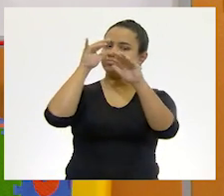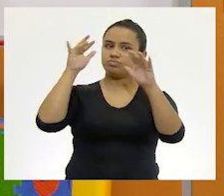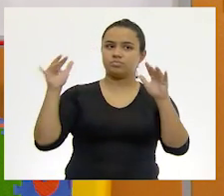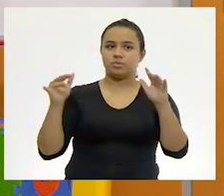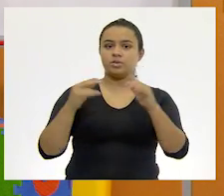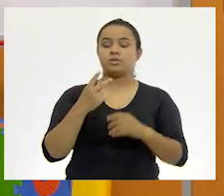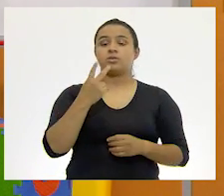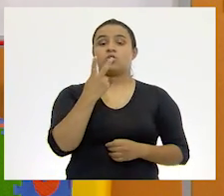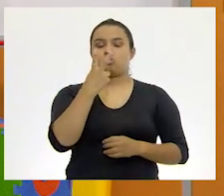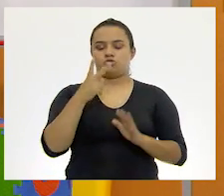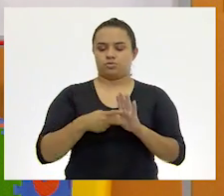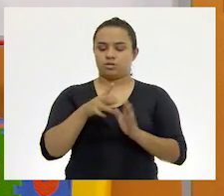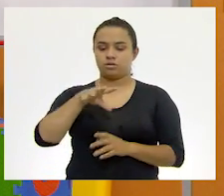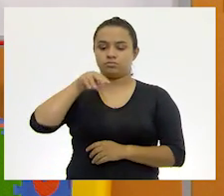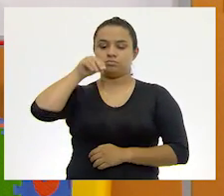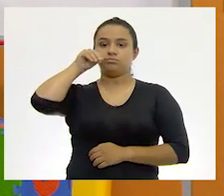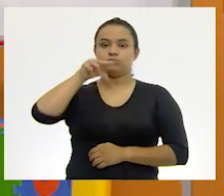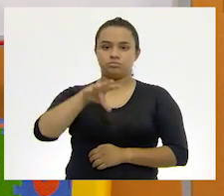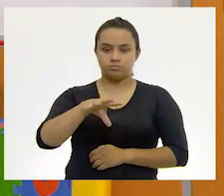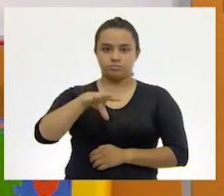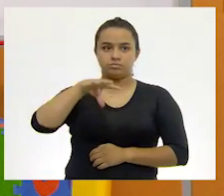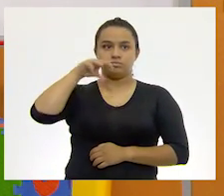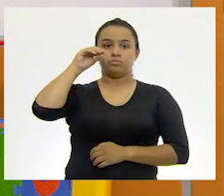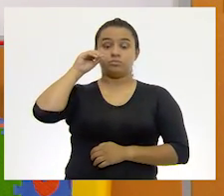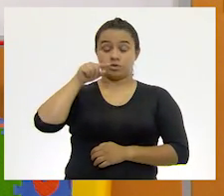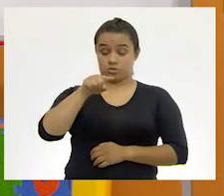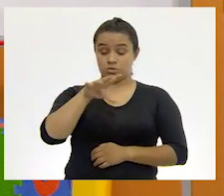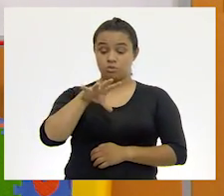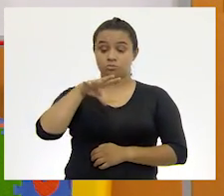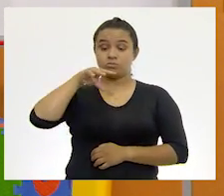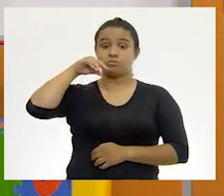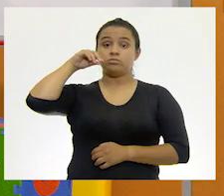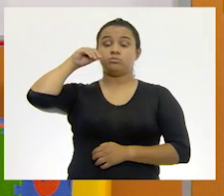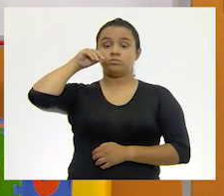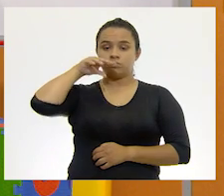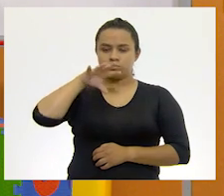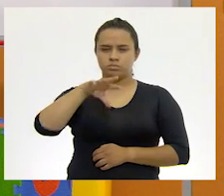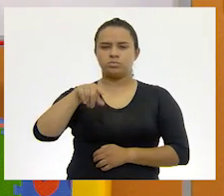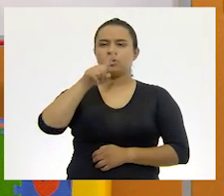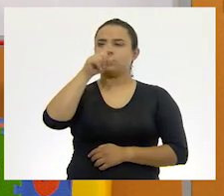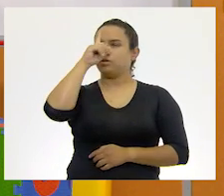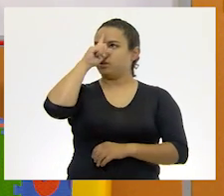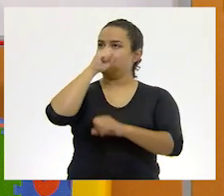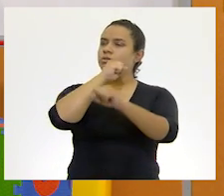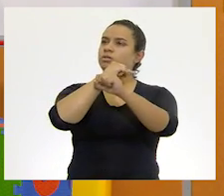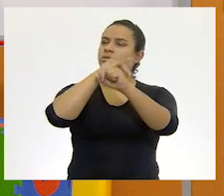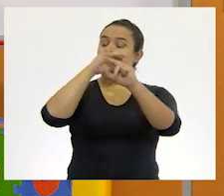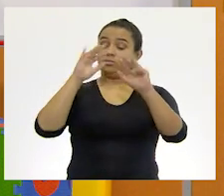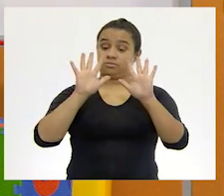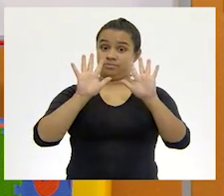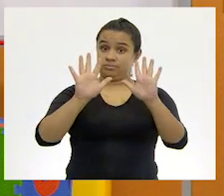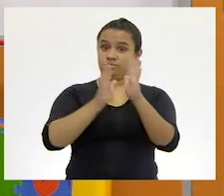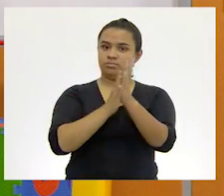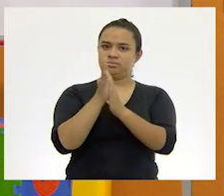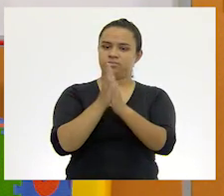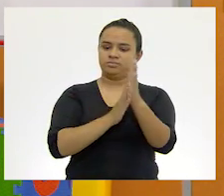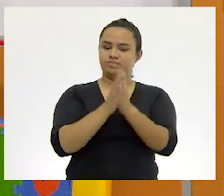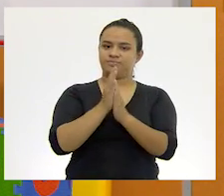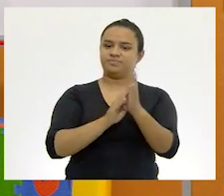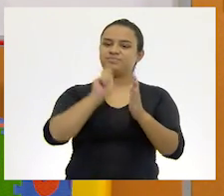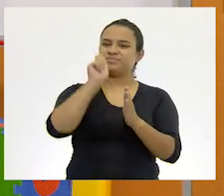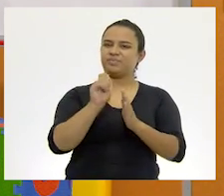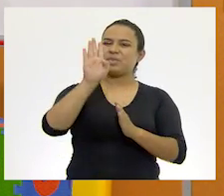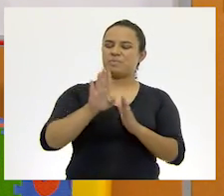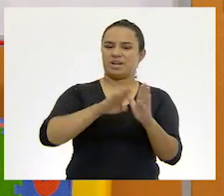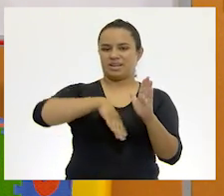a dar dos respiraciones y mientras haces esas respiraciones, vas a imaginar que tus manos son unas